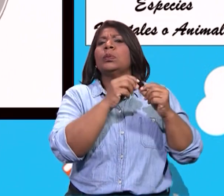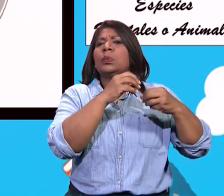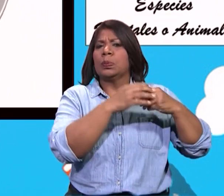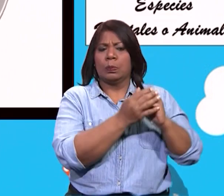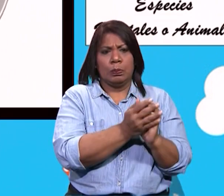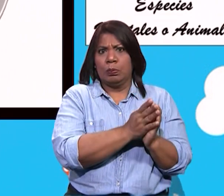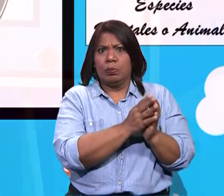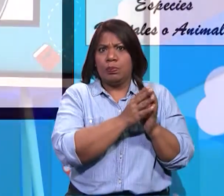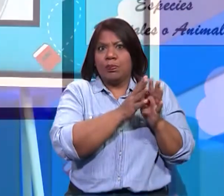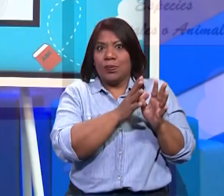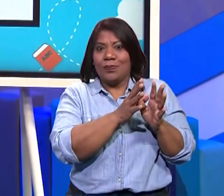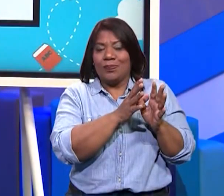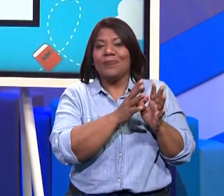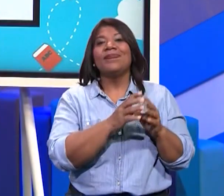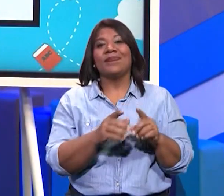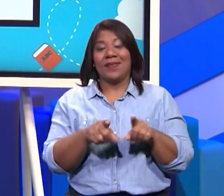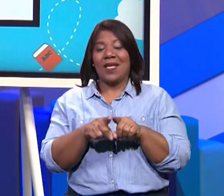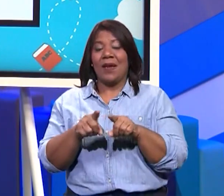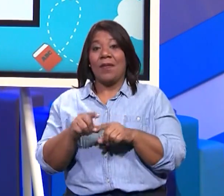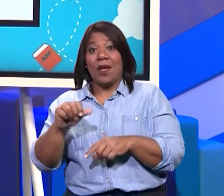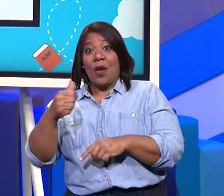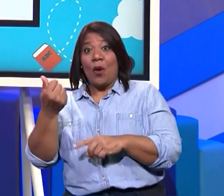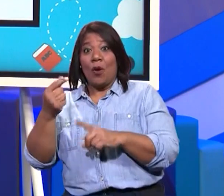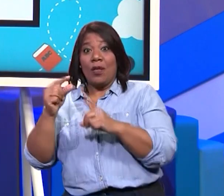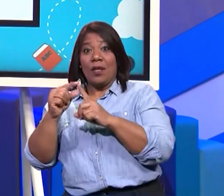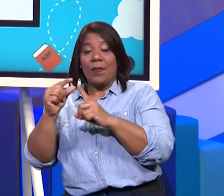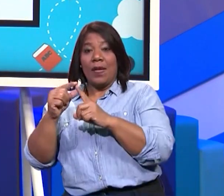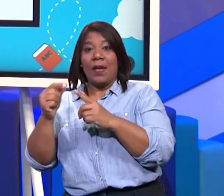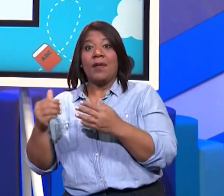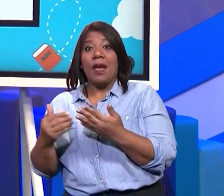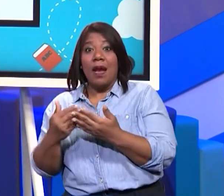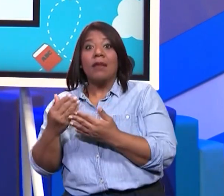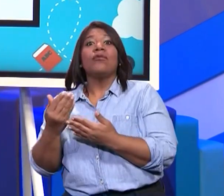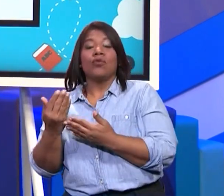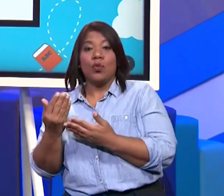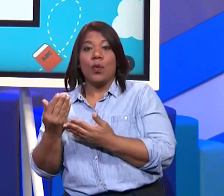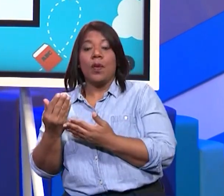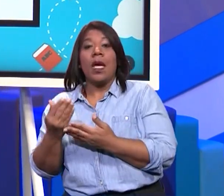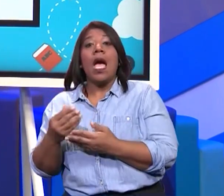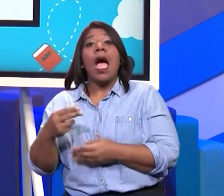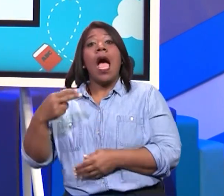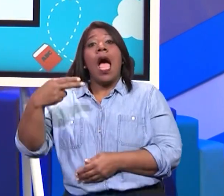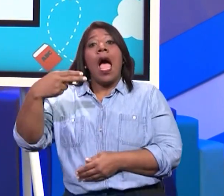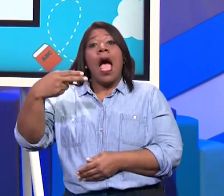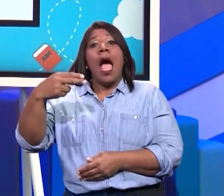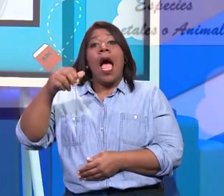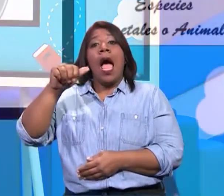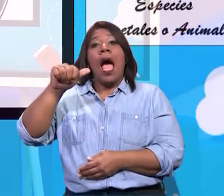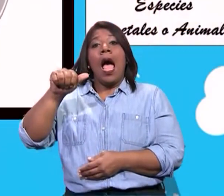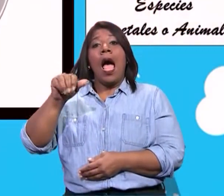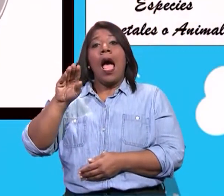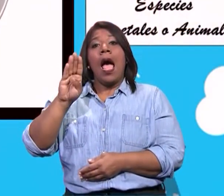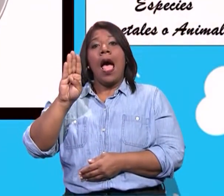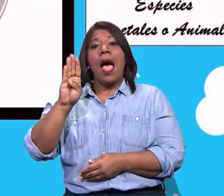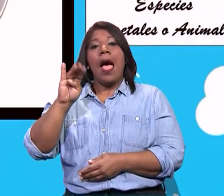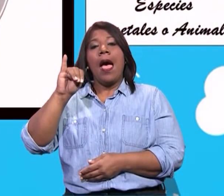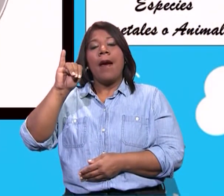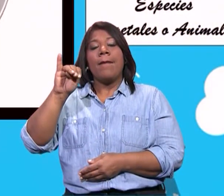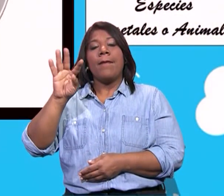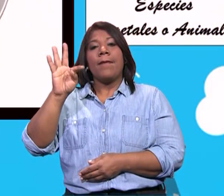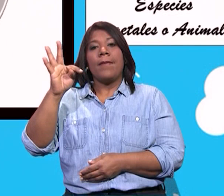especies animales. Otro concepto importante es el término hábitat. Vamos a escribir. La primera